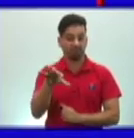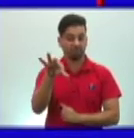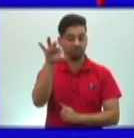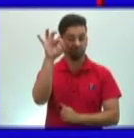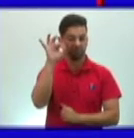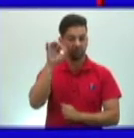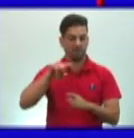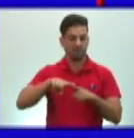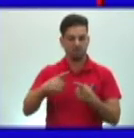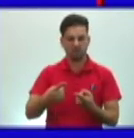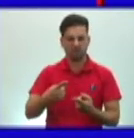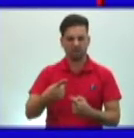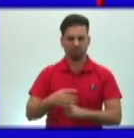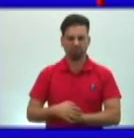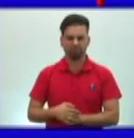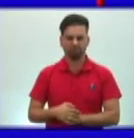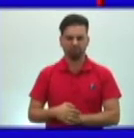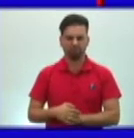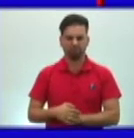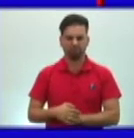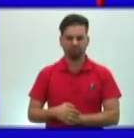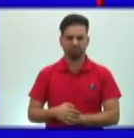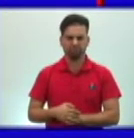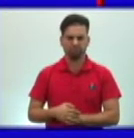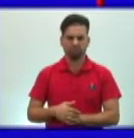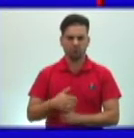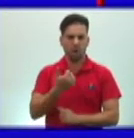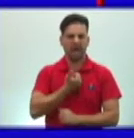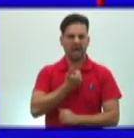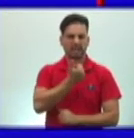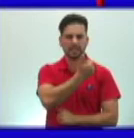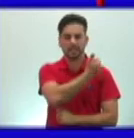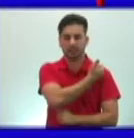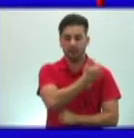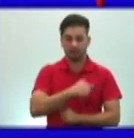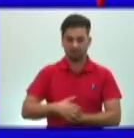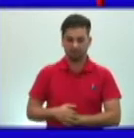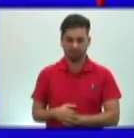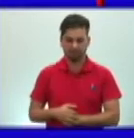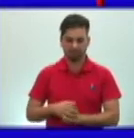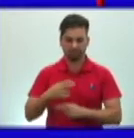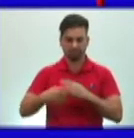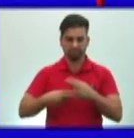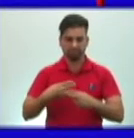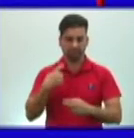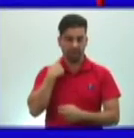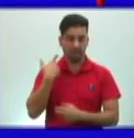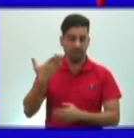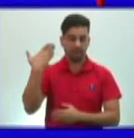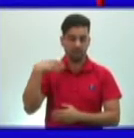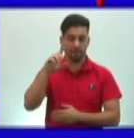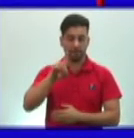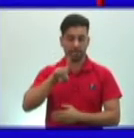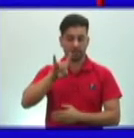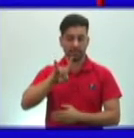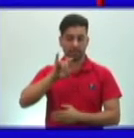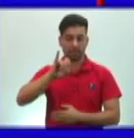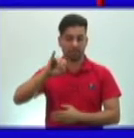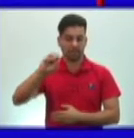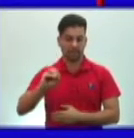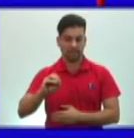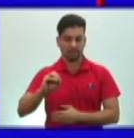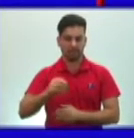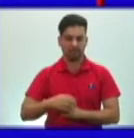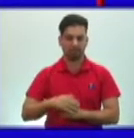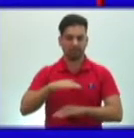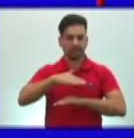horrendo asesinato cometido por la dictadura trujillista en 1960 contra las hermanas Mirabal.